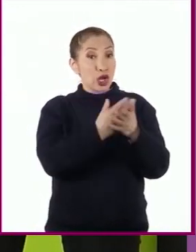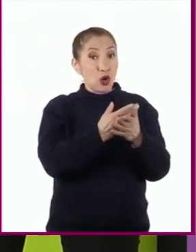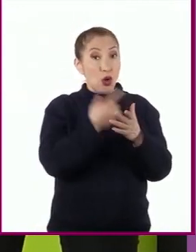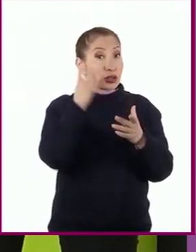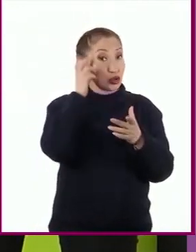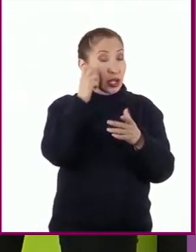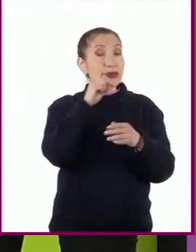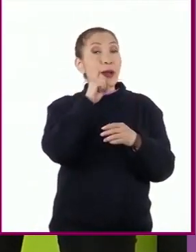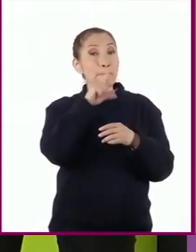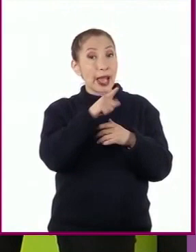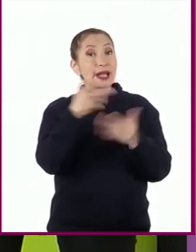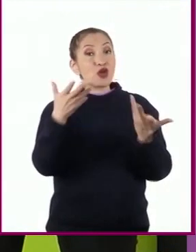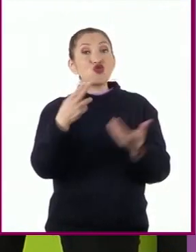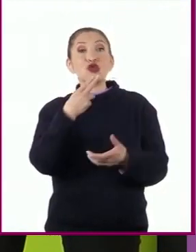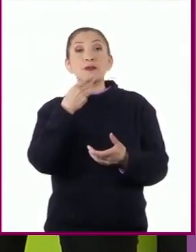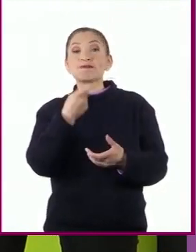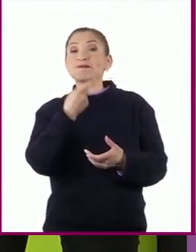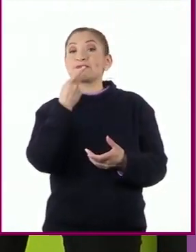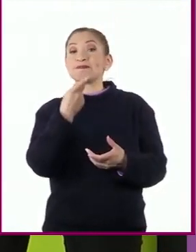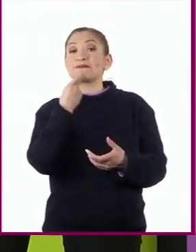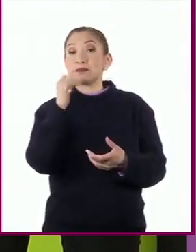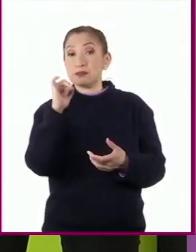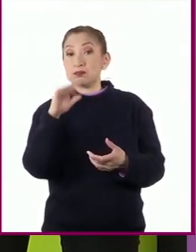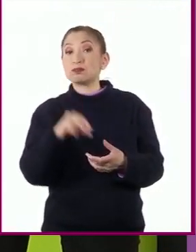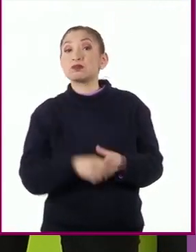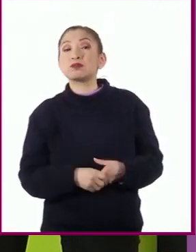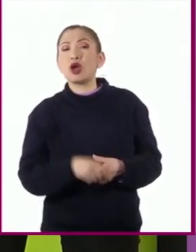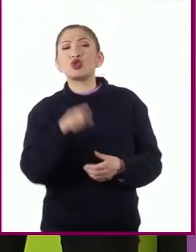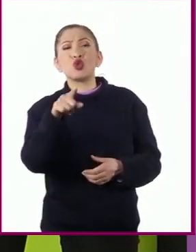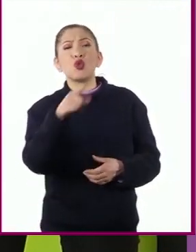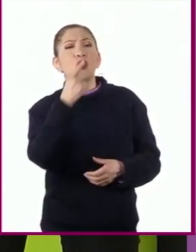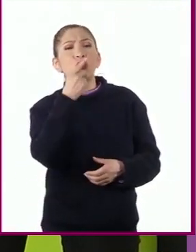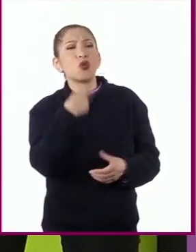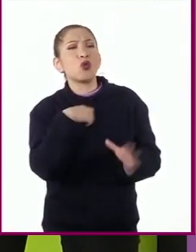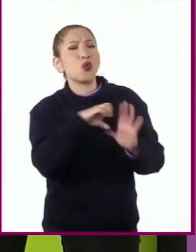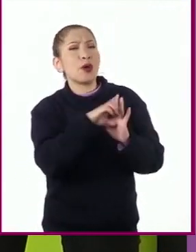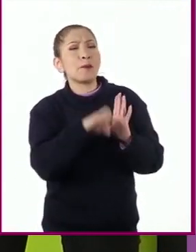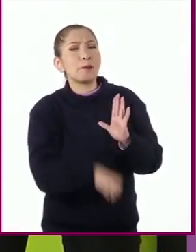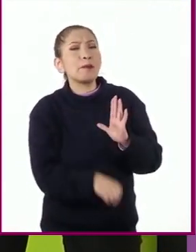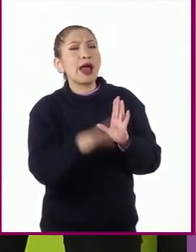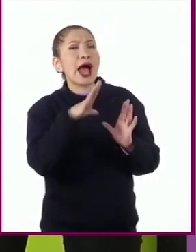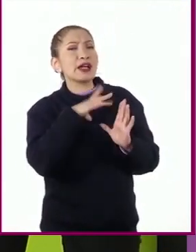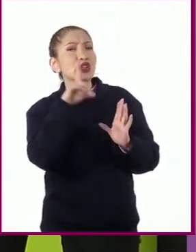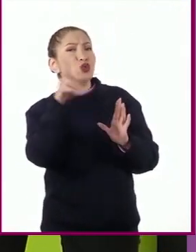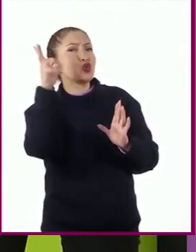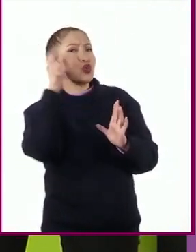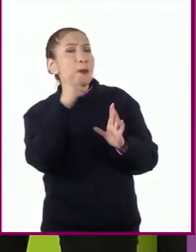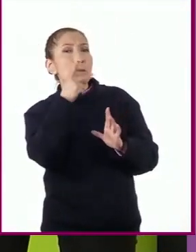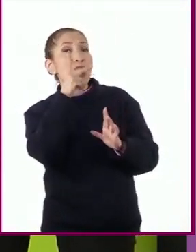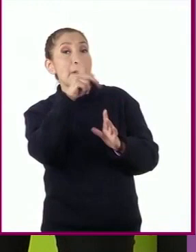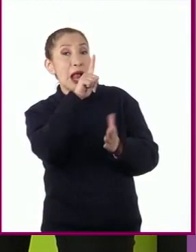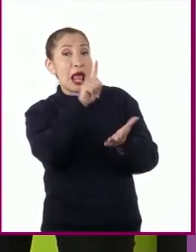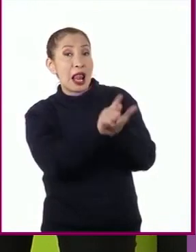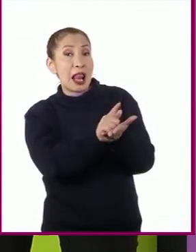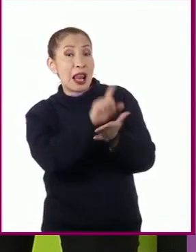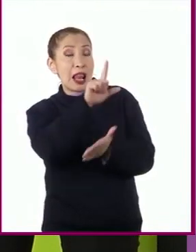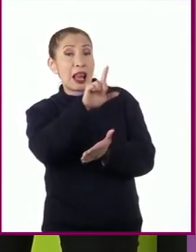escuchado, también la hemos utilizado, Enrique. ¿Me podrías dar un ejemplo donde hayas escuchado la palabra